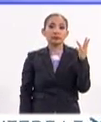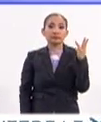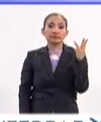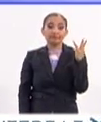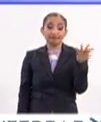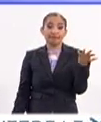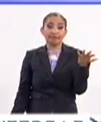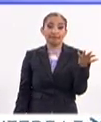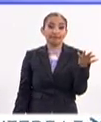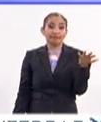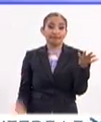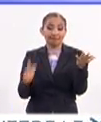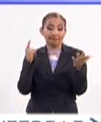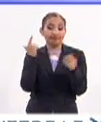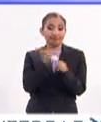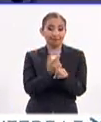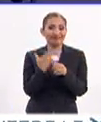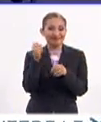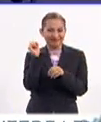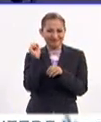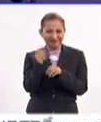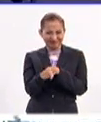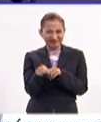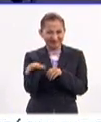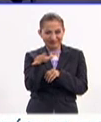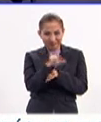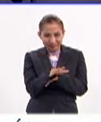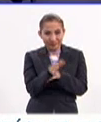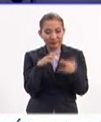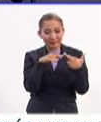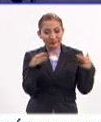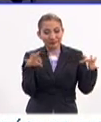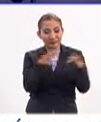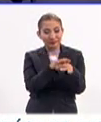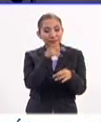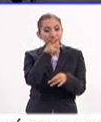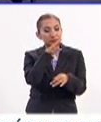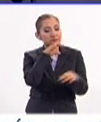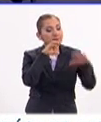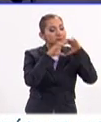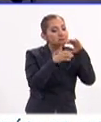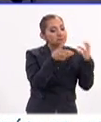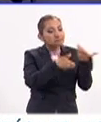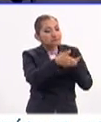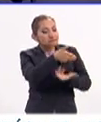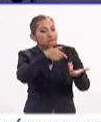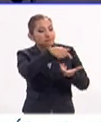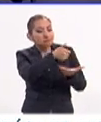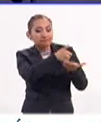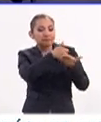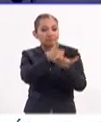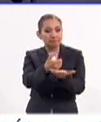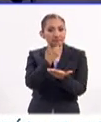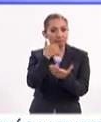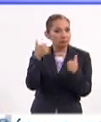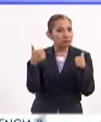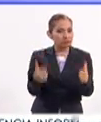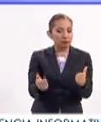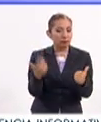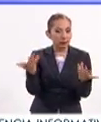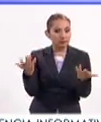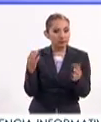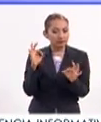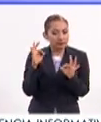Claro. Entonces se ha descubierto que justo la relación con los padres, la comunicación con los padres ha resultado como